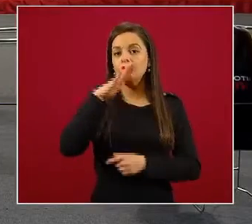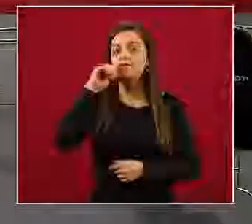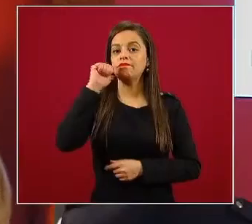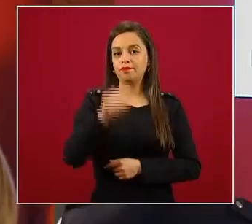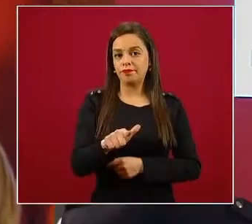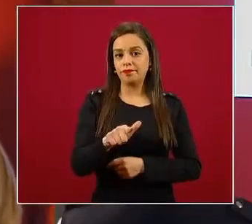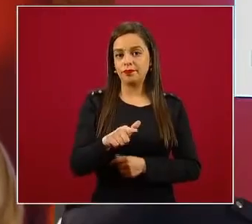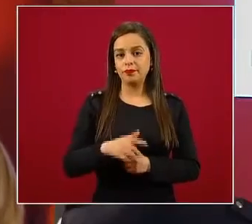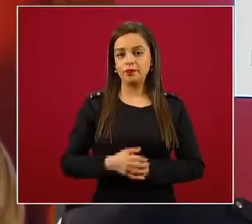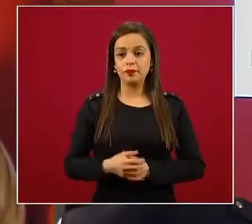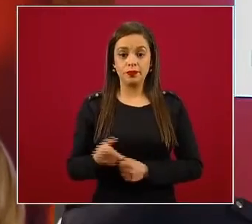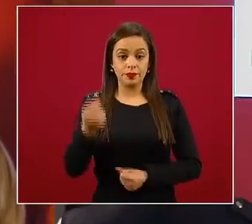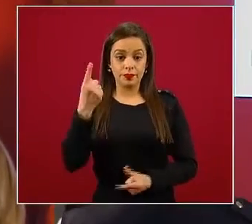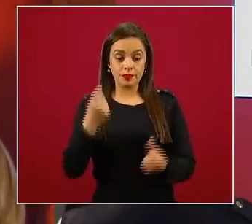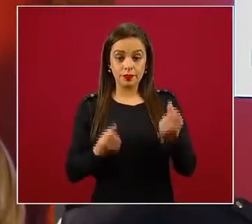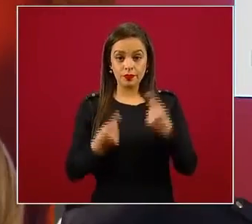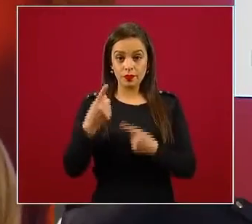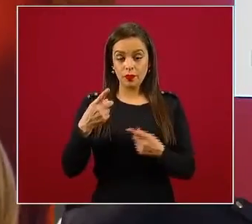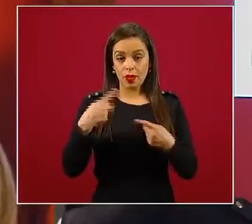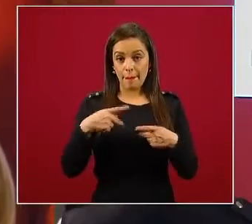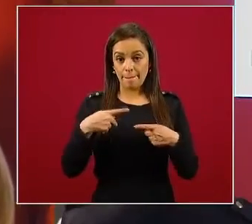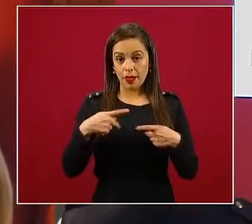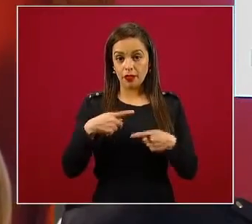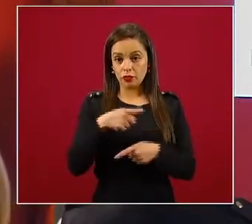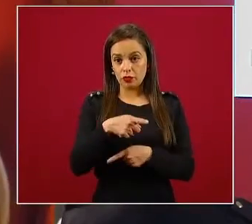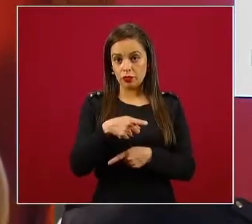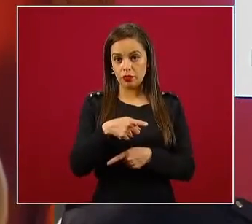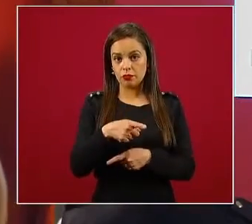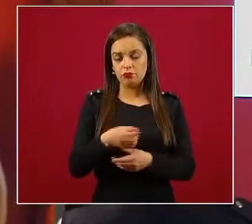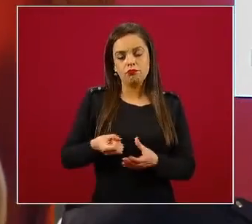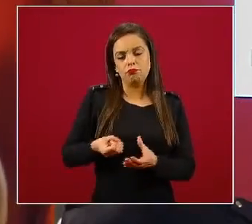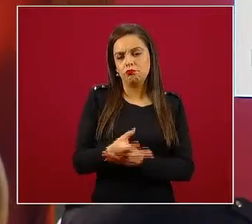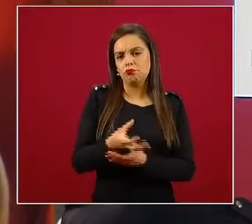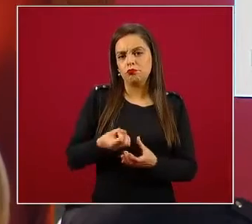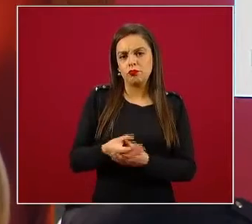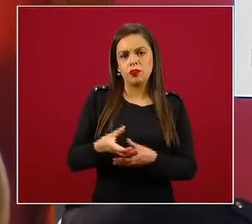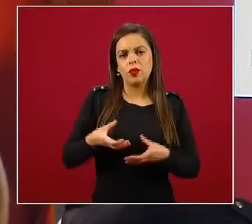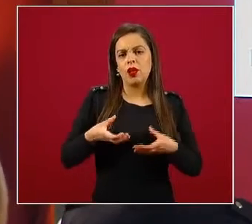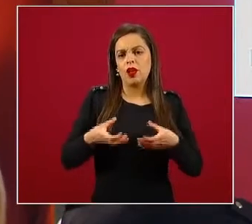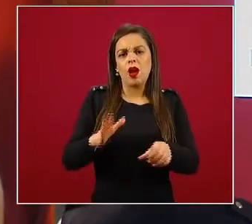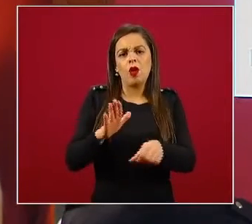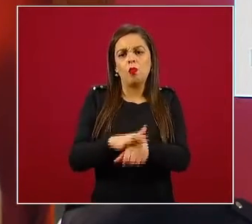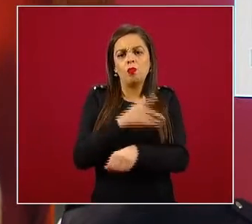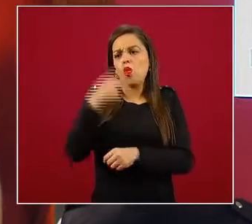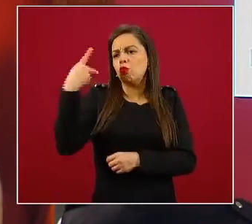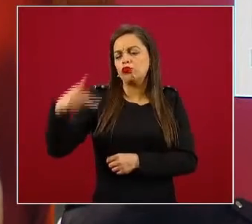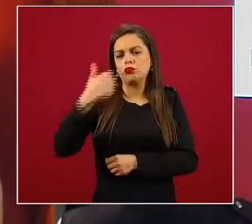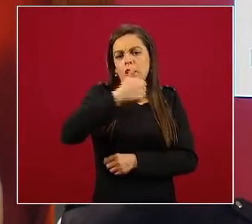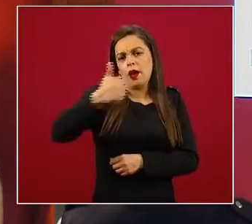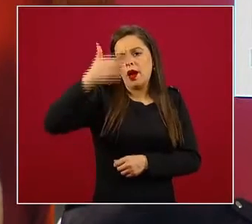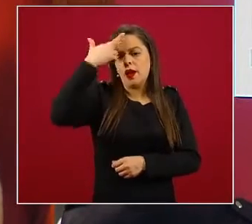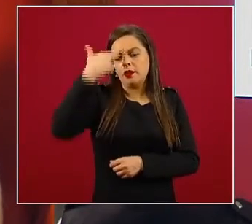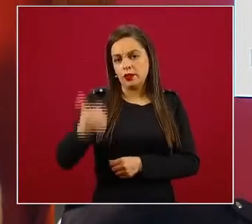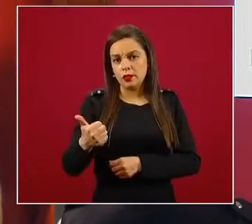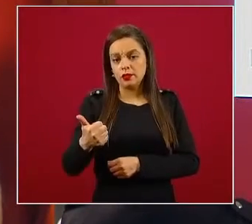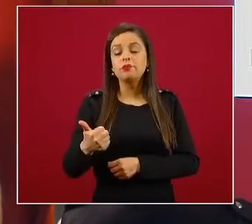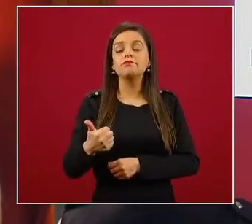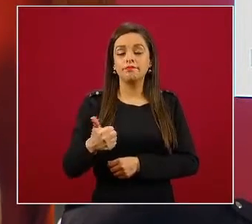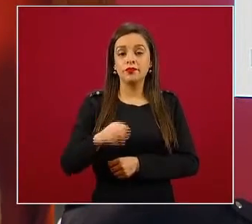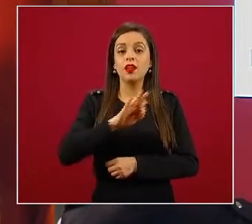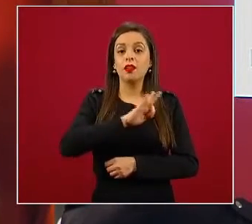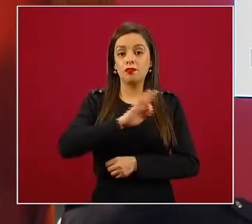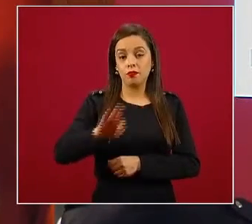ciudadanos hayan decidido movilizarse por cualquiera de las razones que éstas sean, puede tener consecuencias en